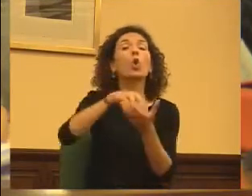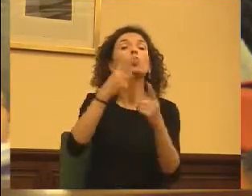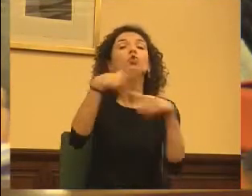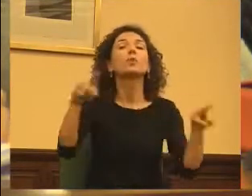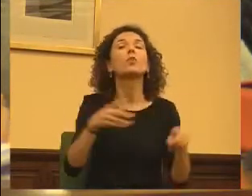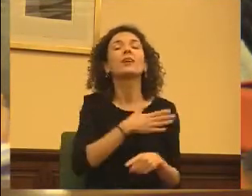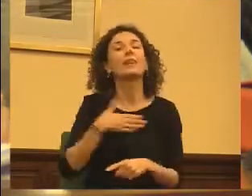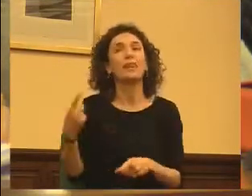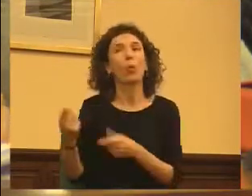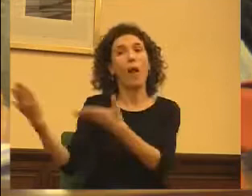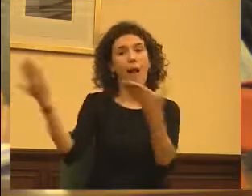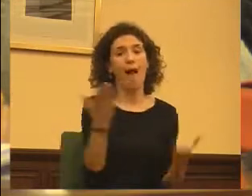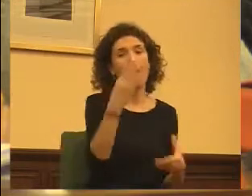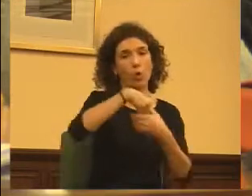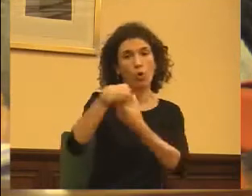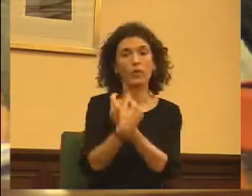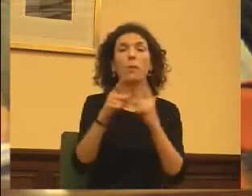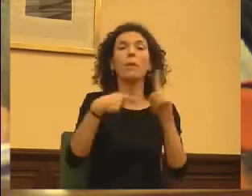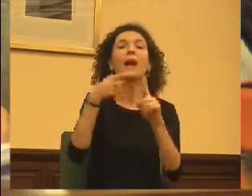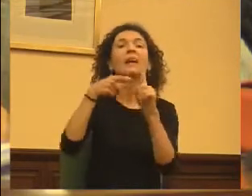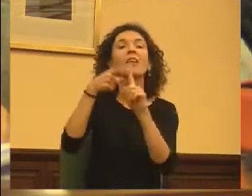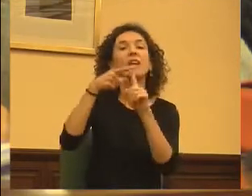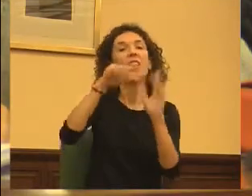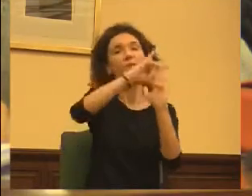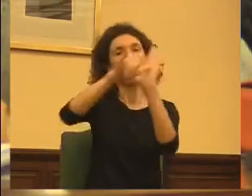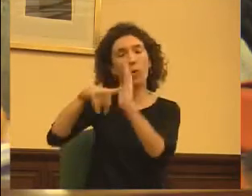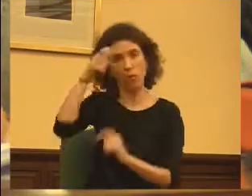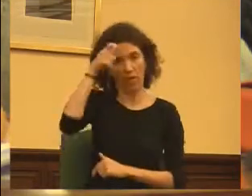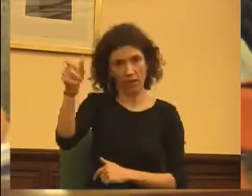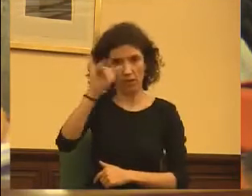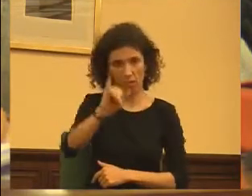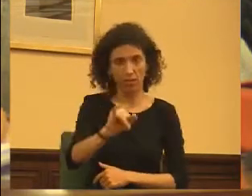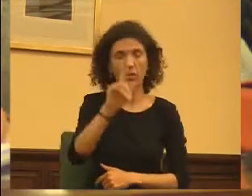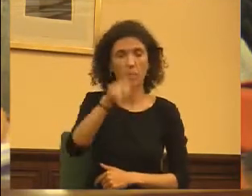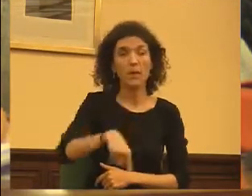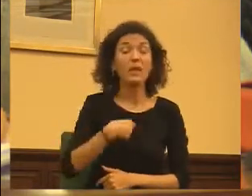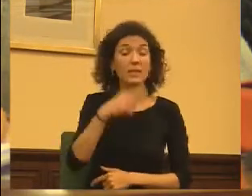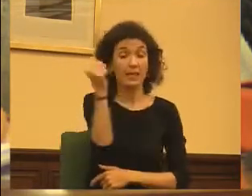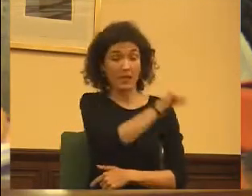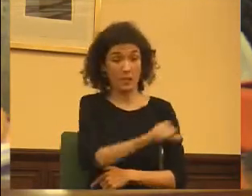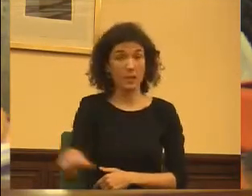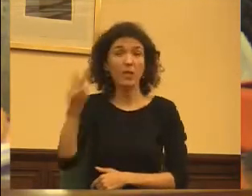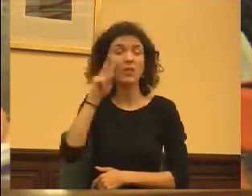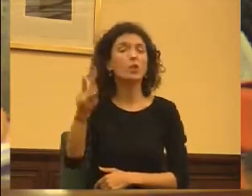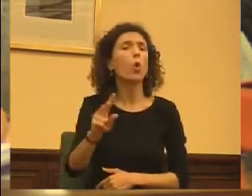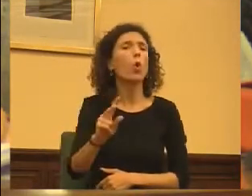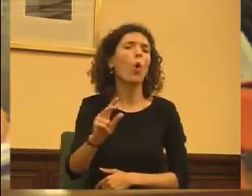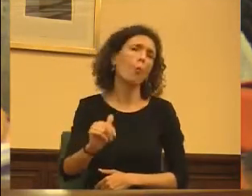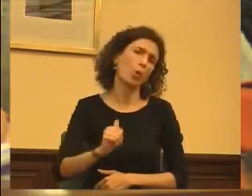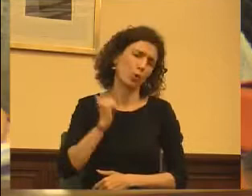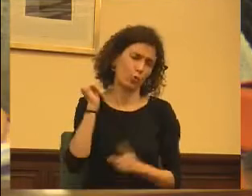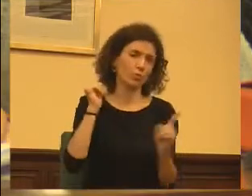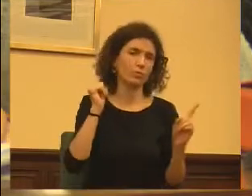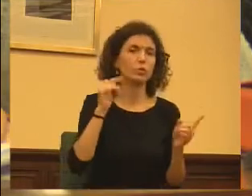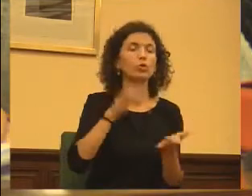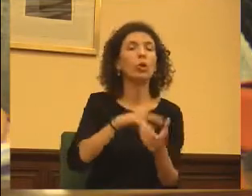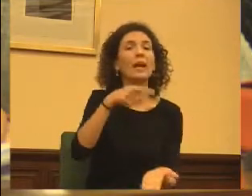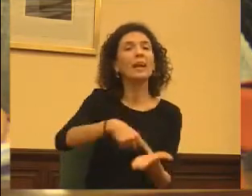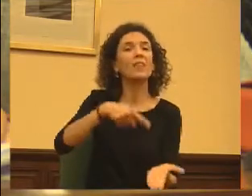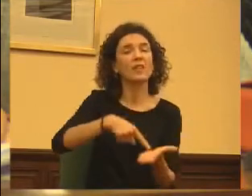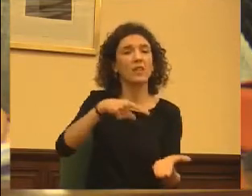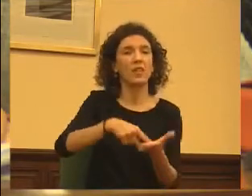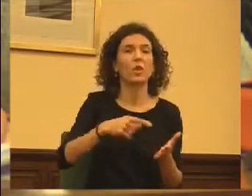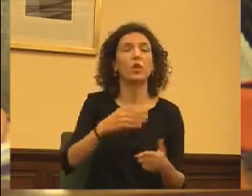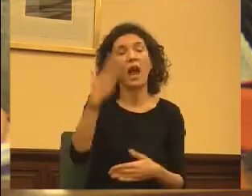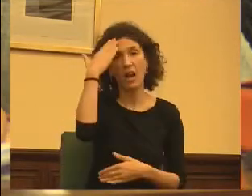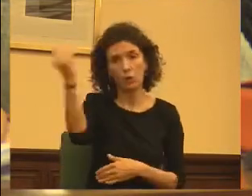una vocación acogedora y de referencia comarcal. En esta semana he visto, muy oportunas por cierto, también las reivindicaciones